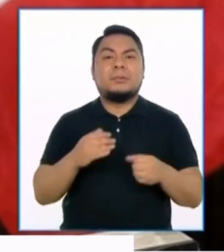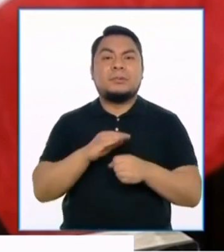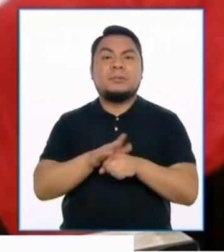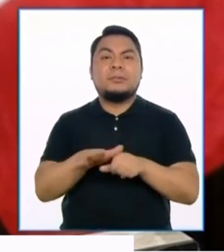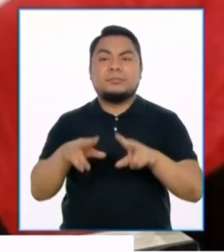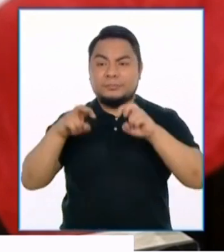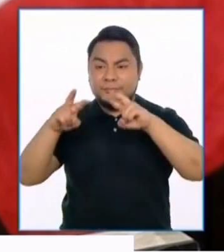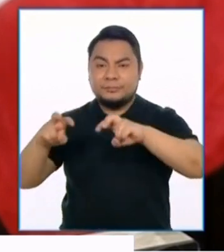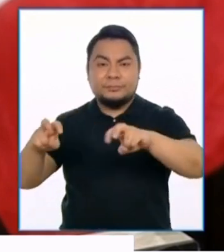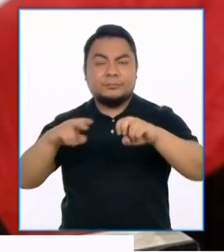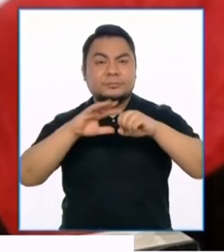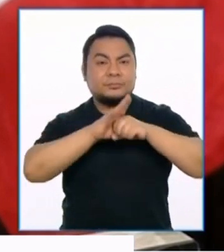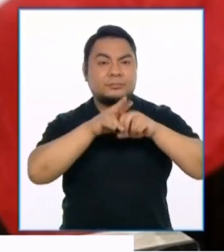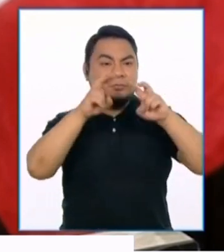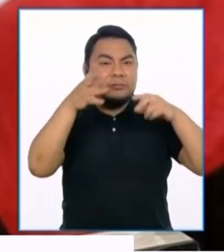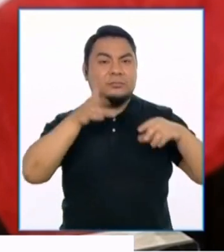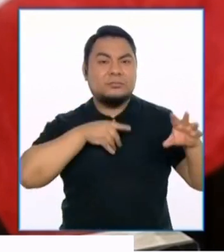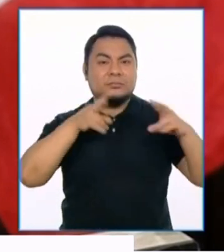epidemiológica,